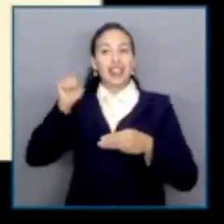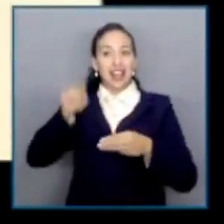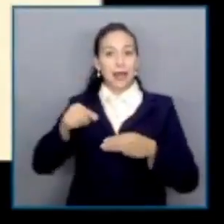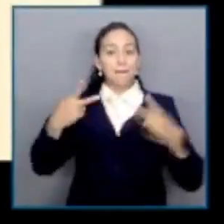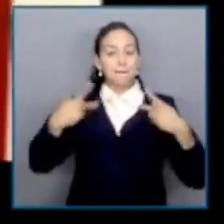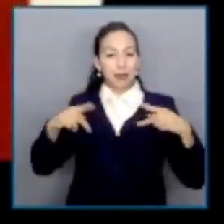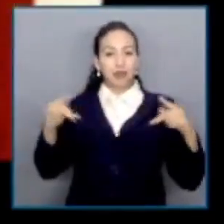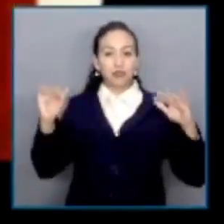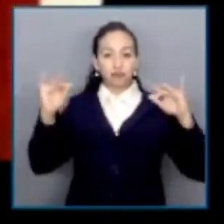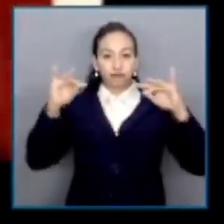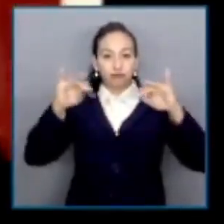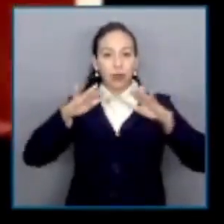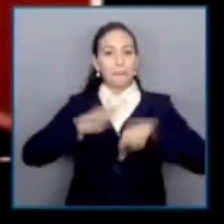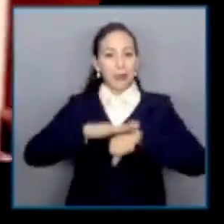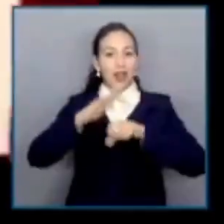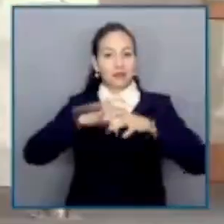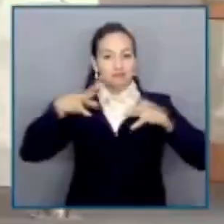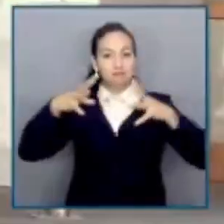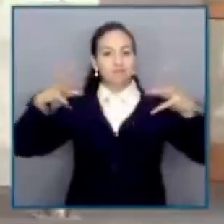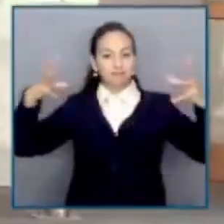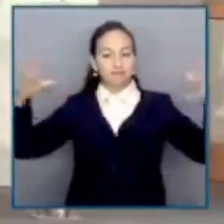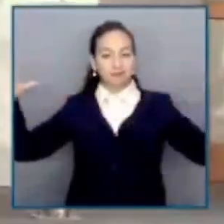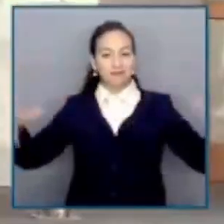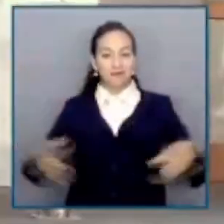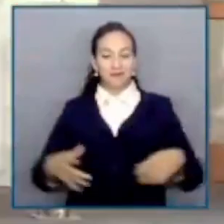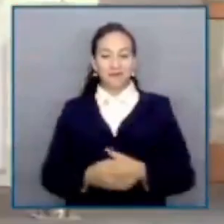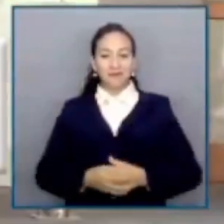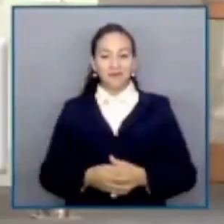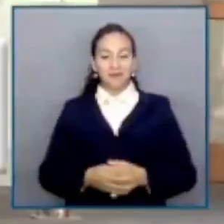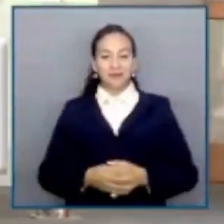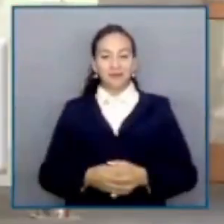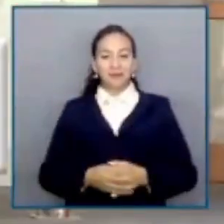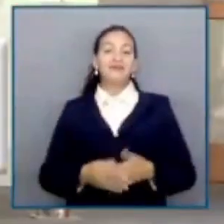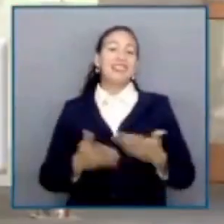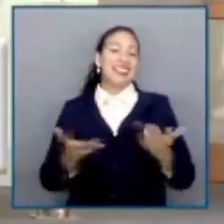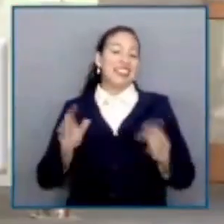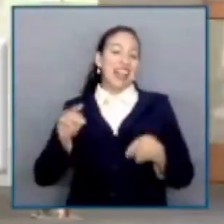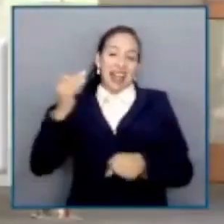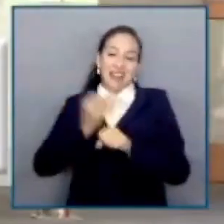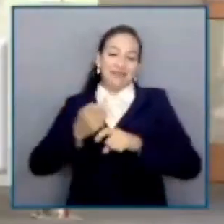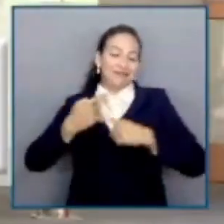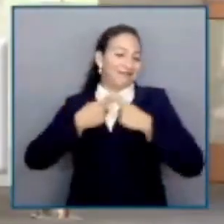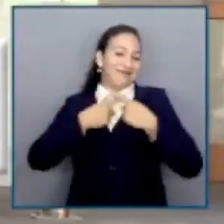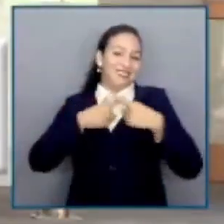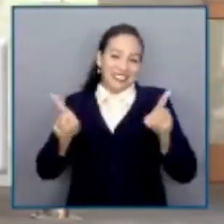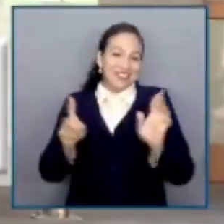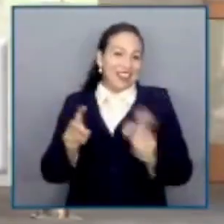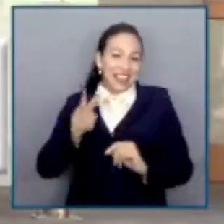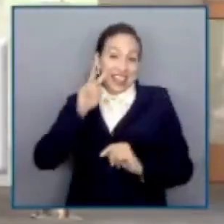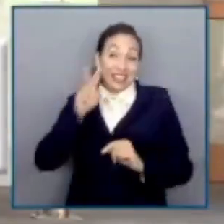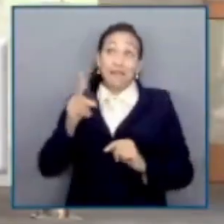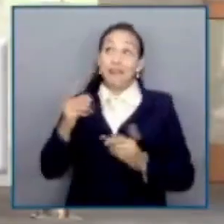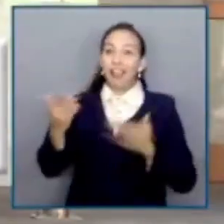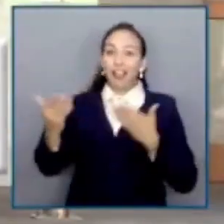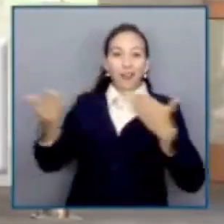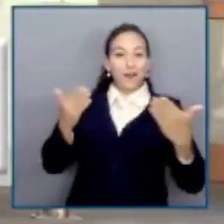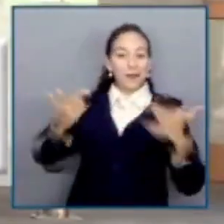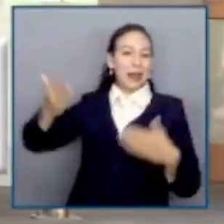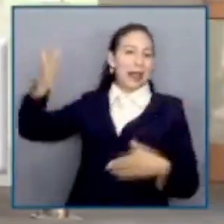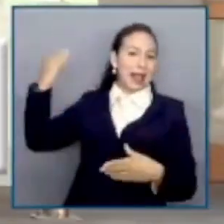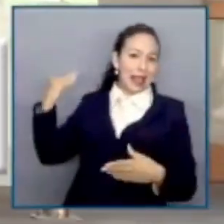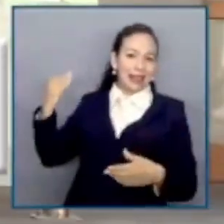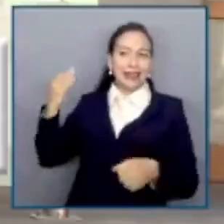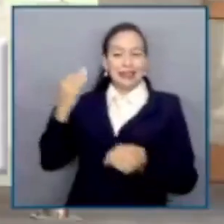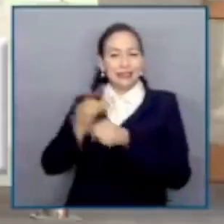ello las producciones propias. No, pues es otra cosa, se ve una evolución gigante de ser un